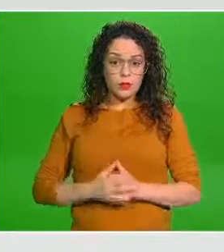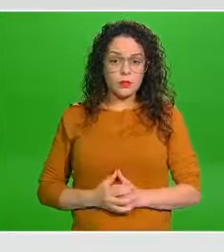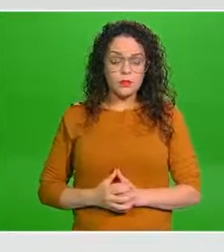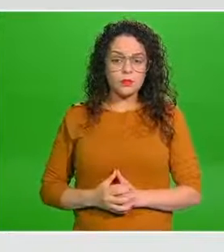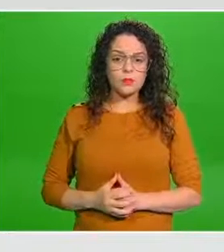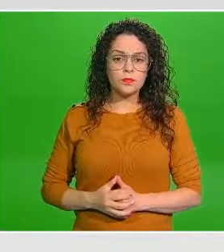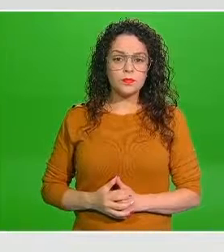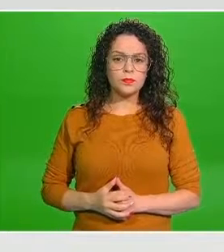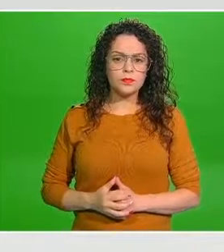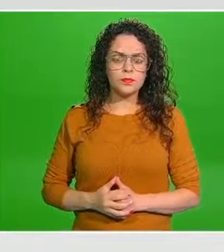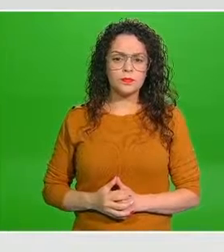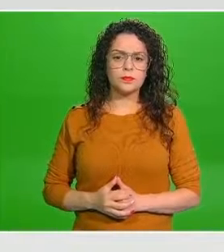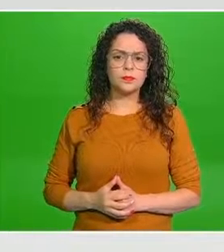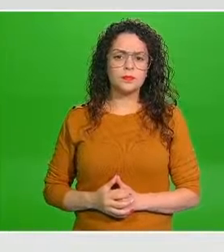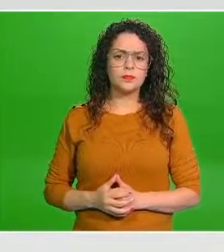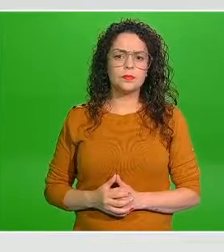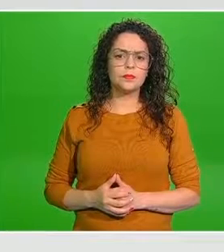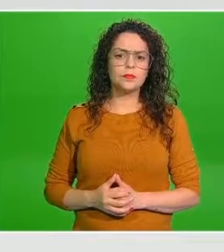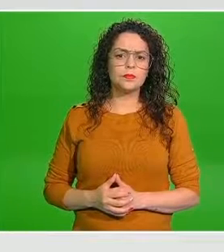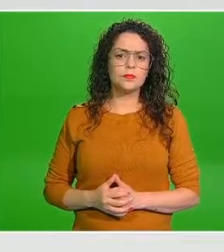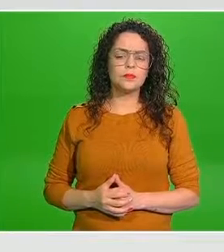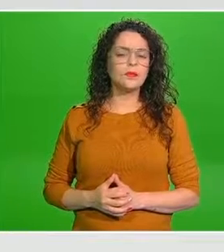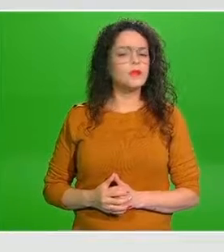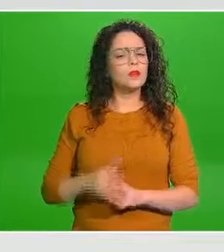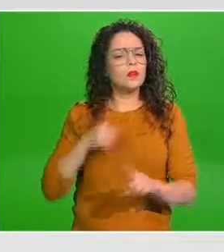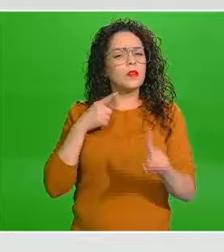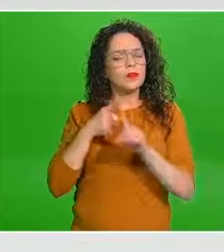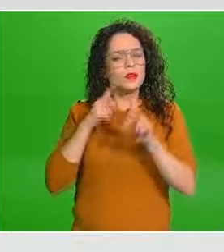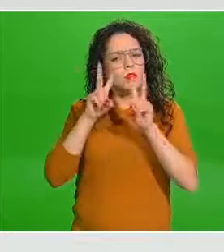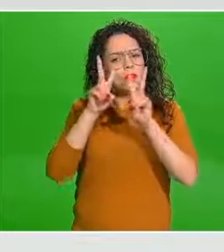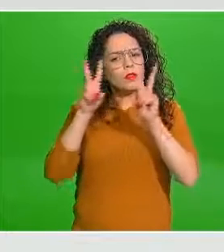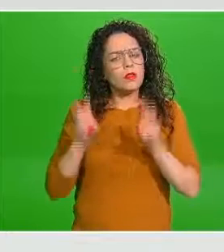Nada más sería el tema de